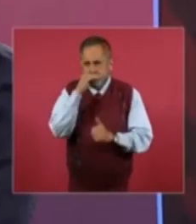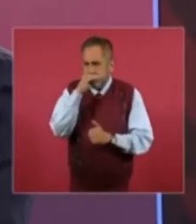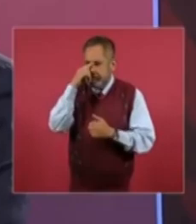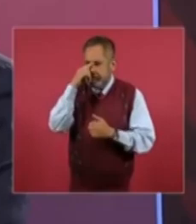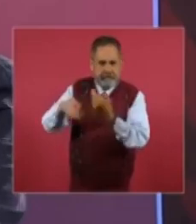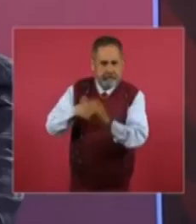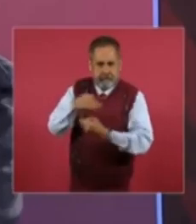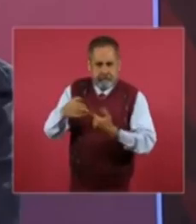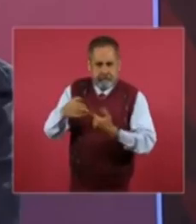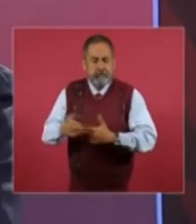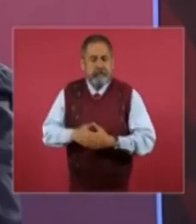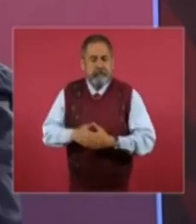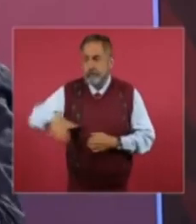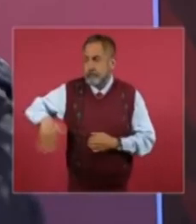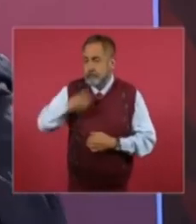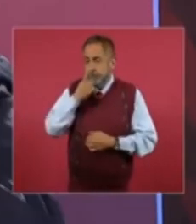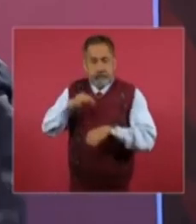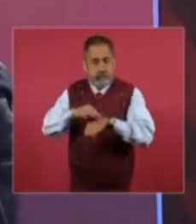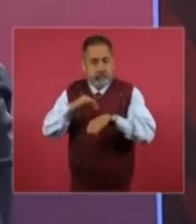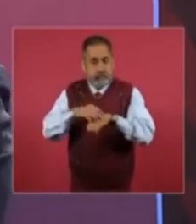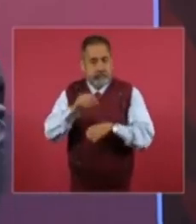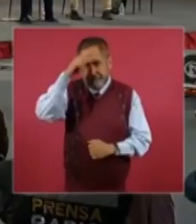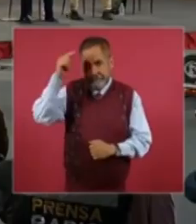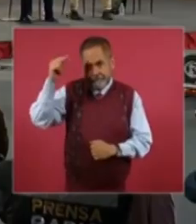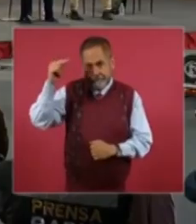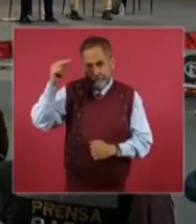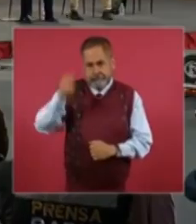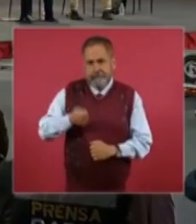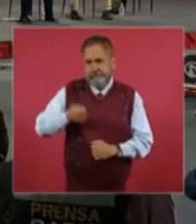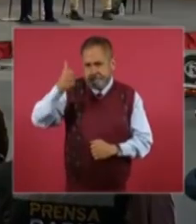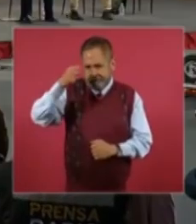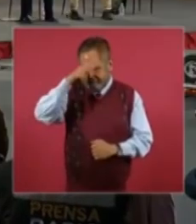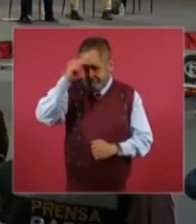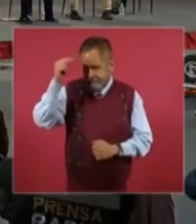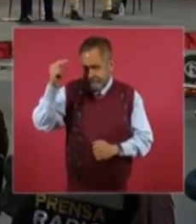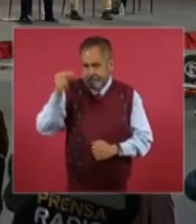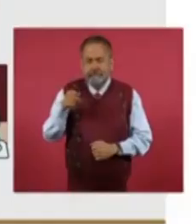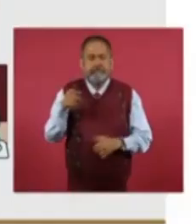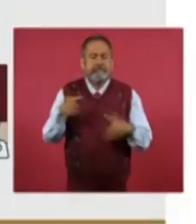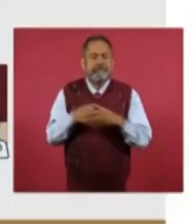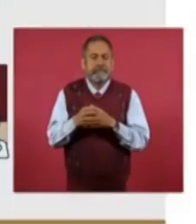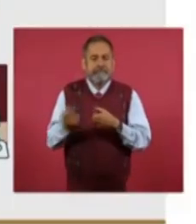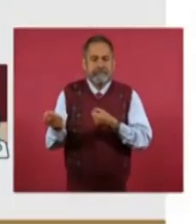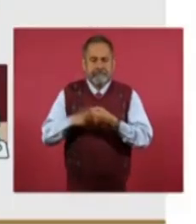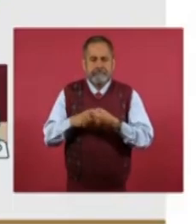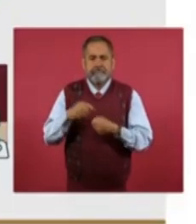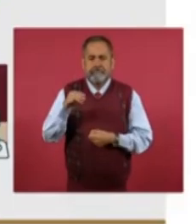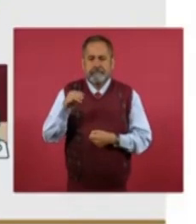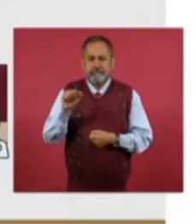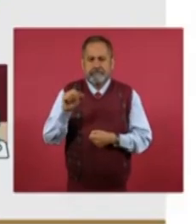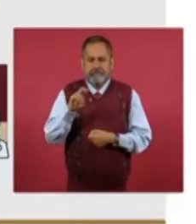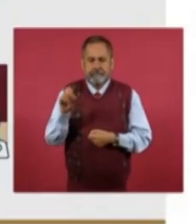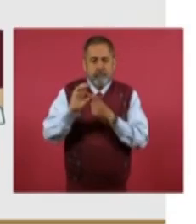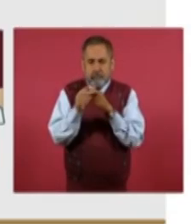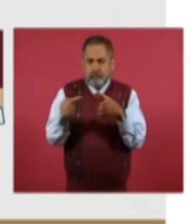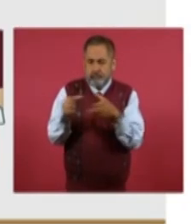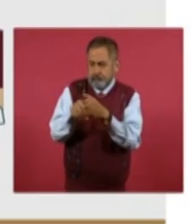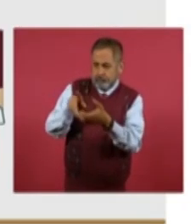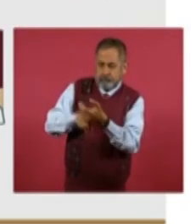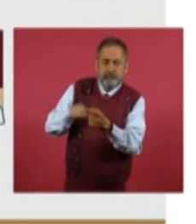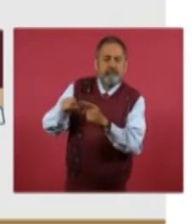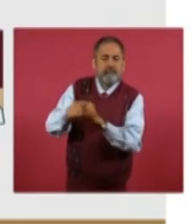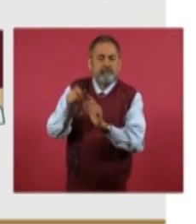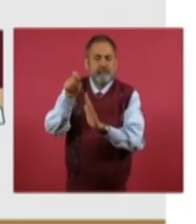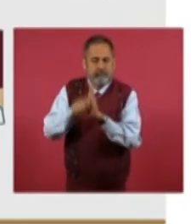Instituto Mexicano del Seguro Social Zoe Robledo Aburto informó que en 23 estados de la república se han construido 56